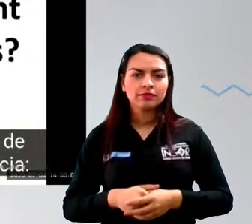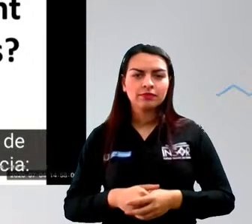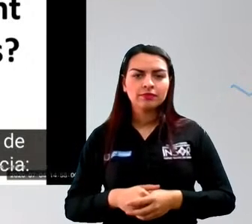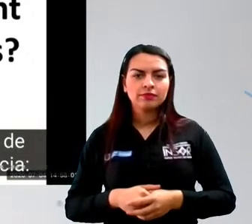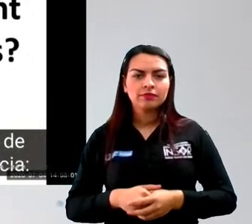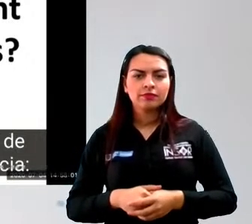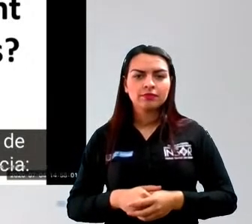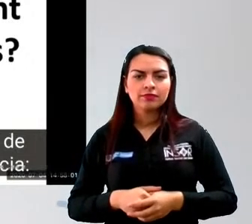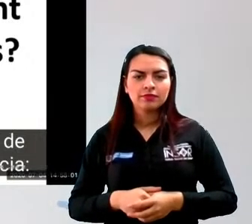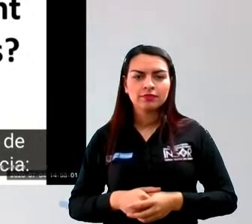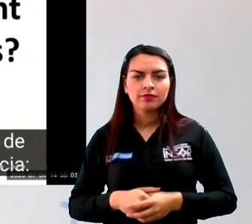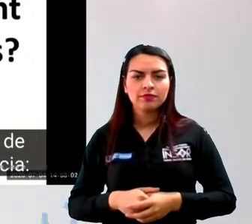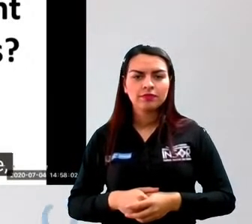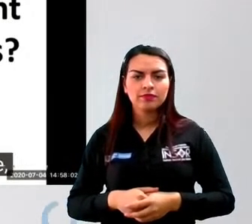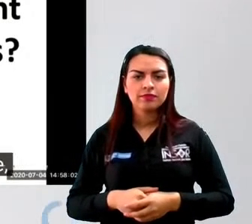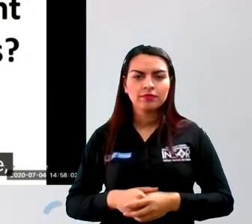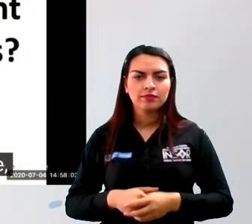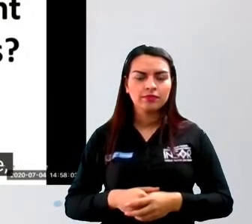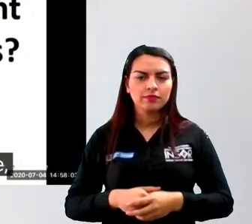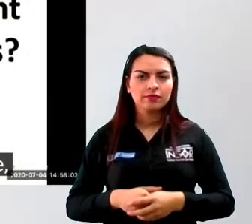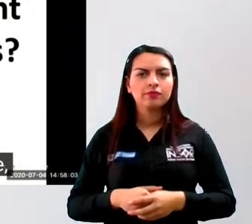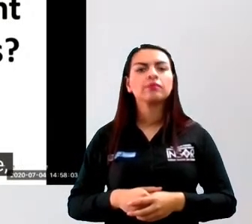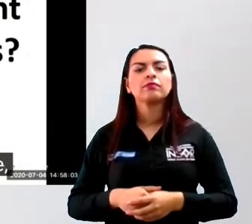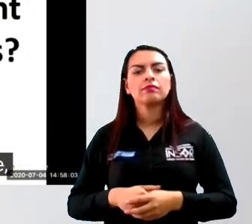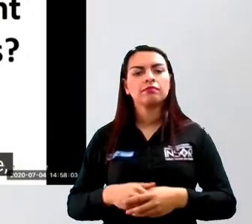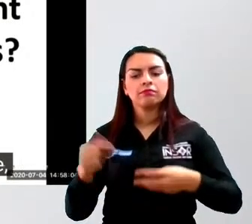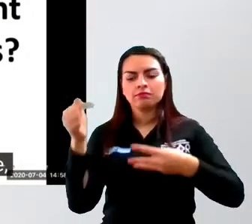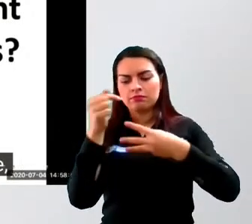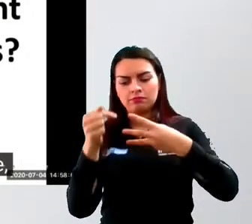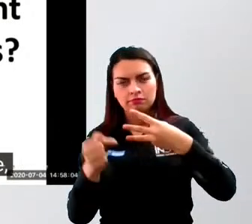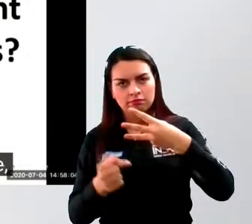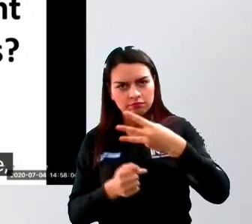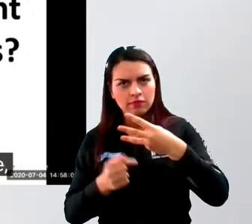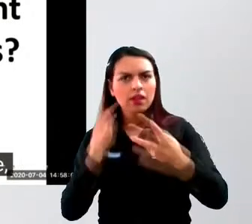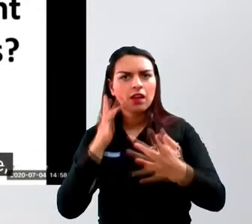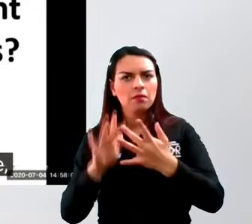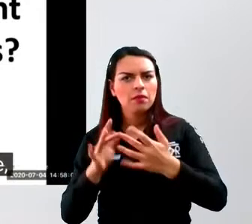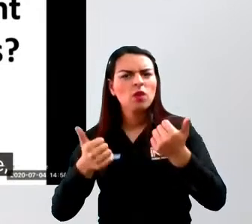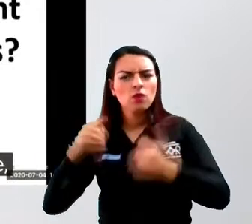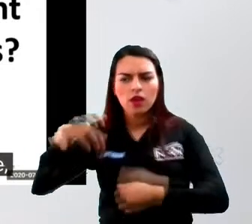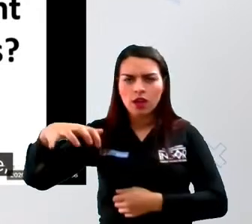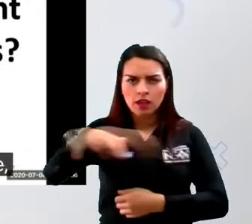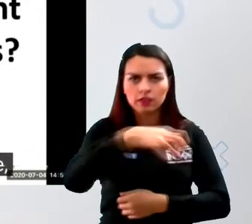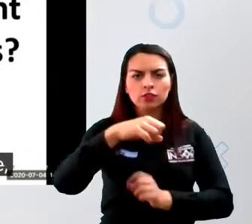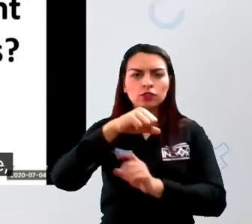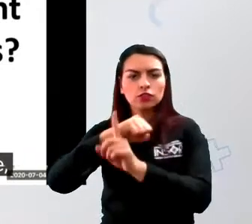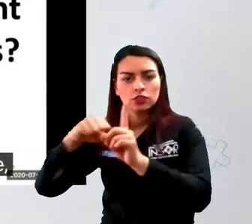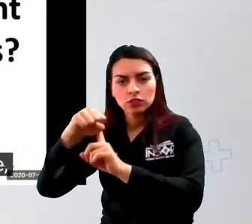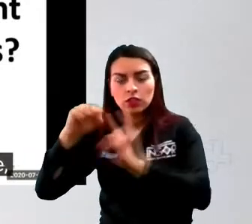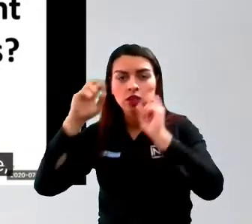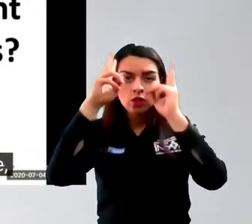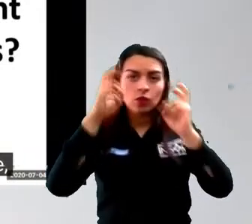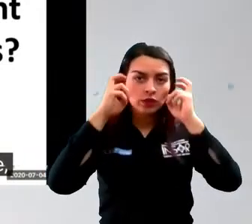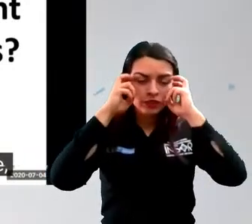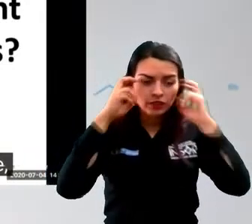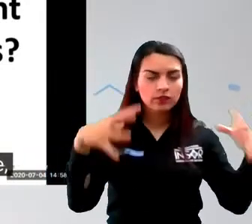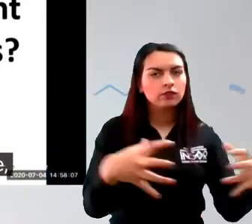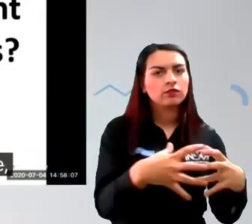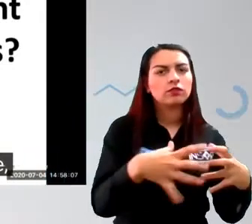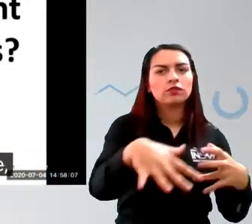tiene tres tipos diferentes de presencia: social, cognitiva y docente.